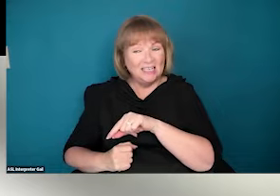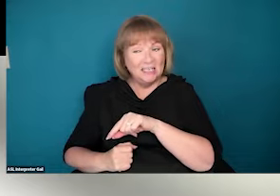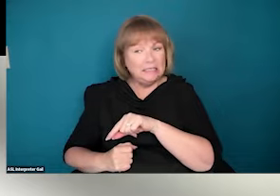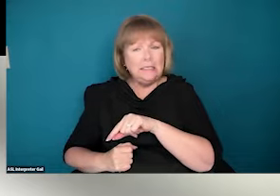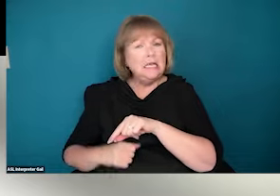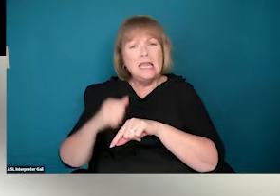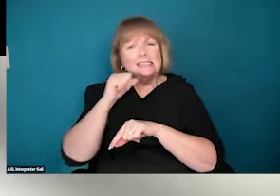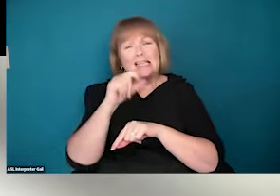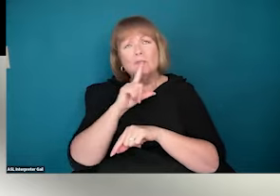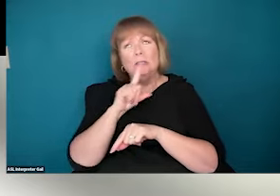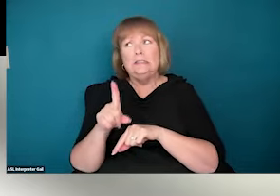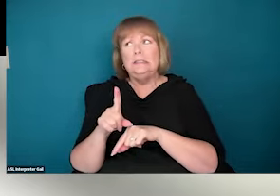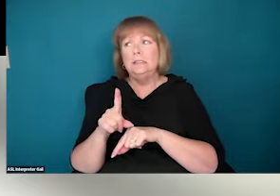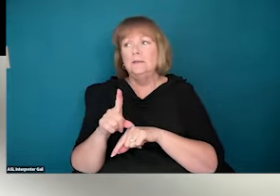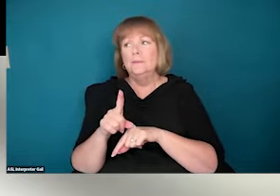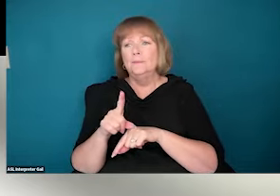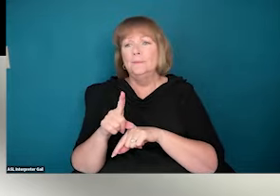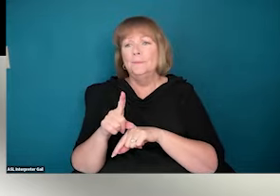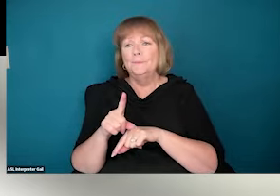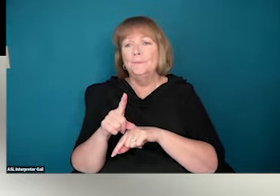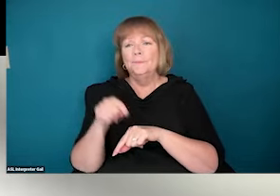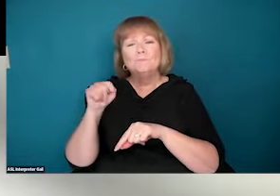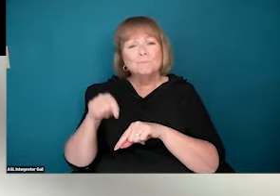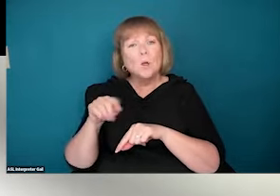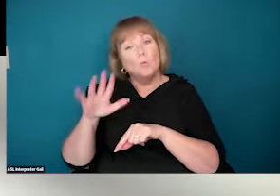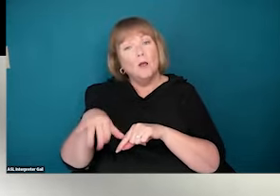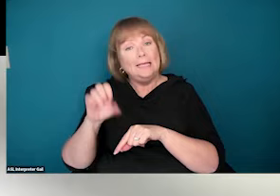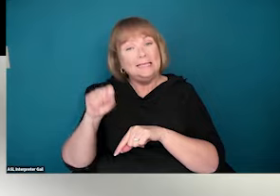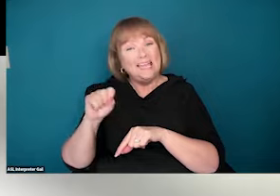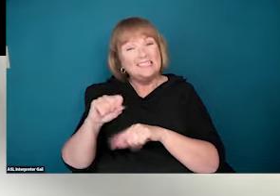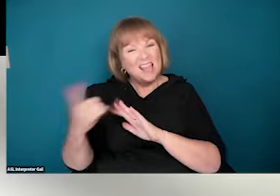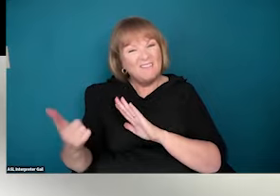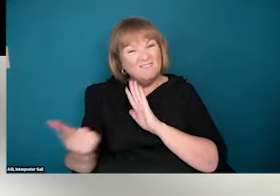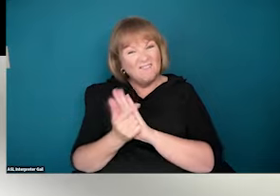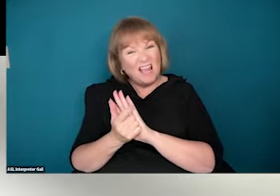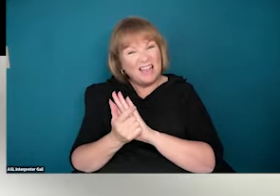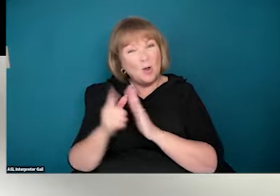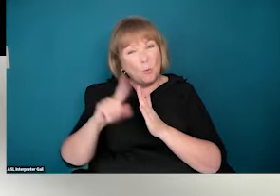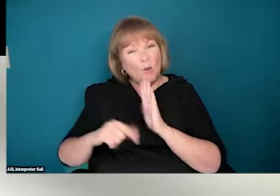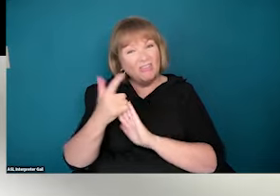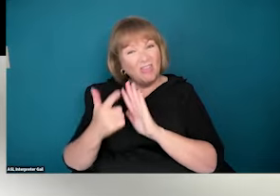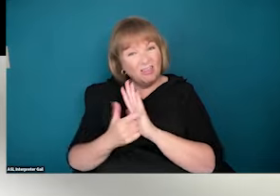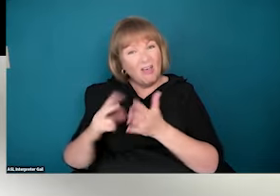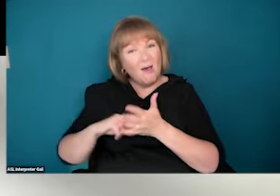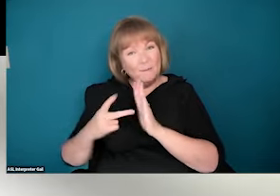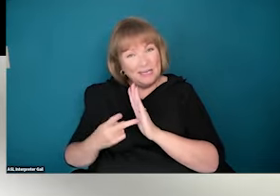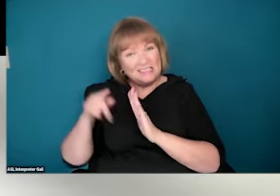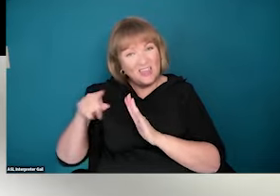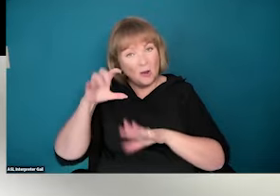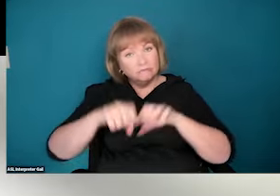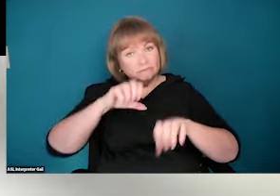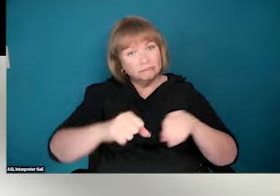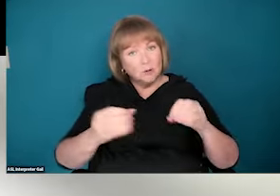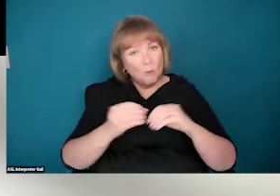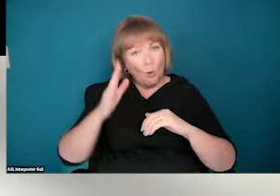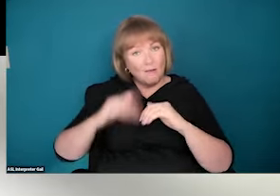que algunas veces el guardián o custodio no está necesariamente violando el acuerdo. O